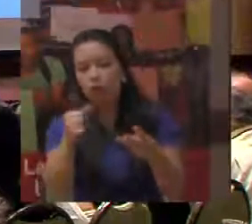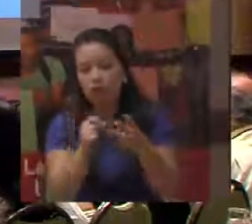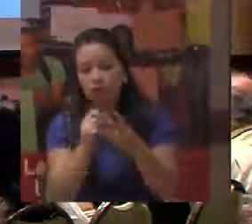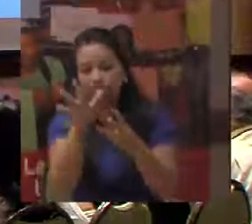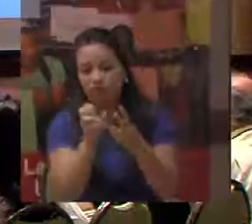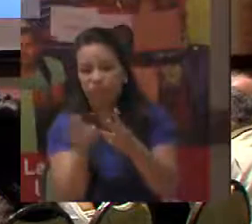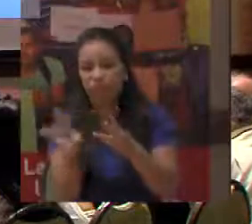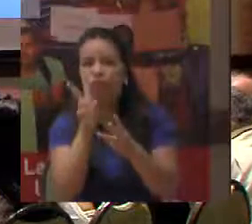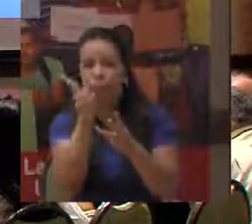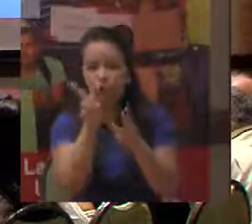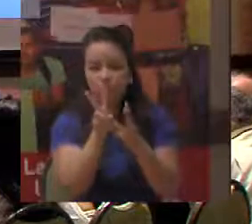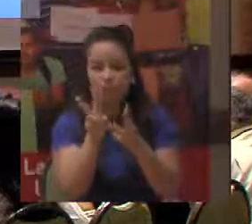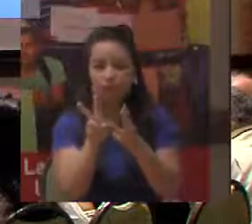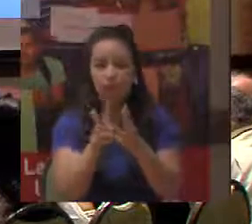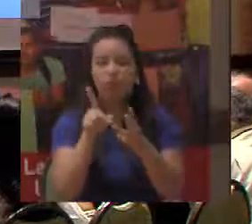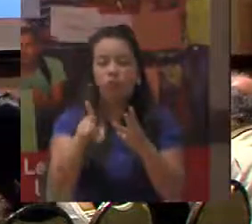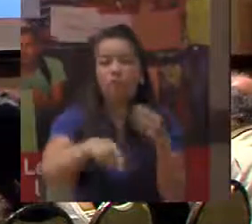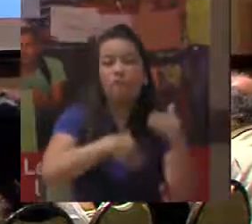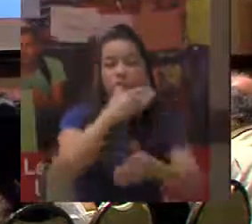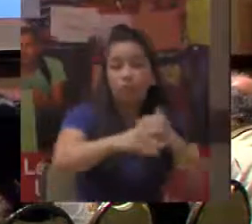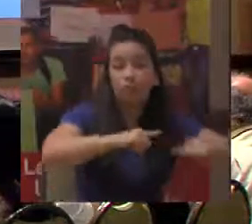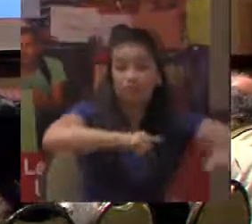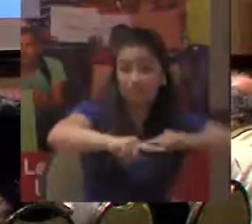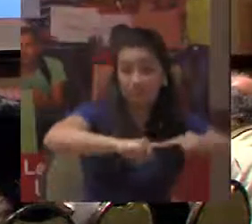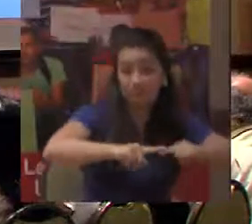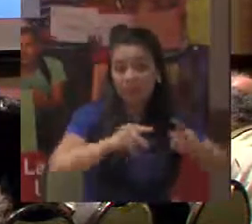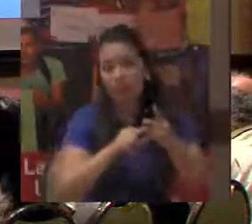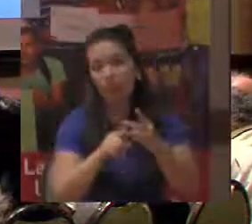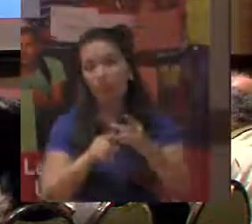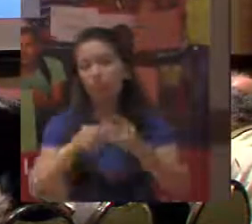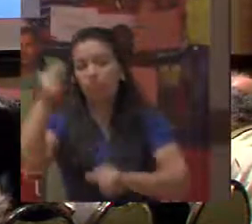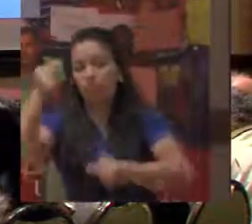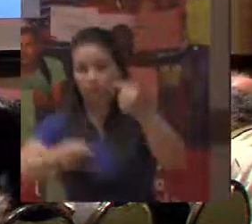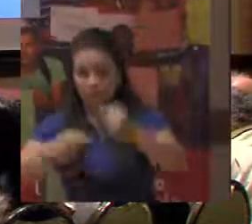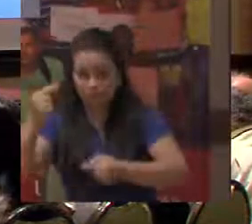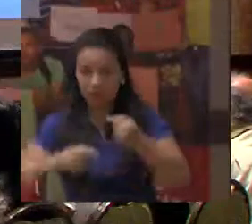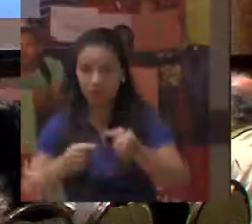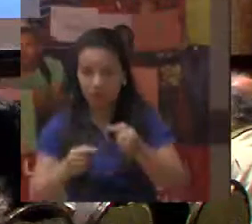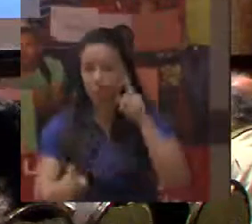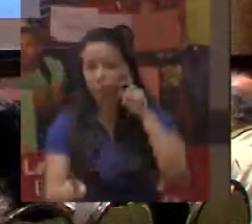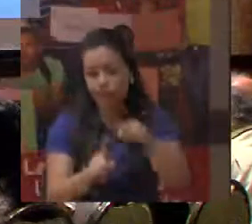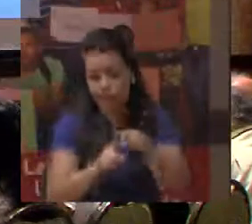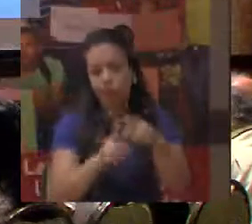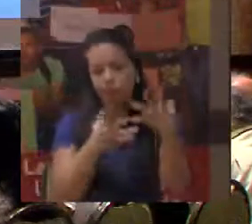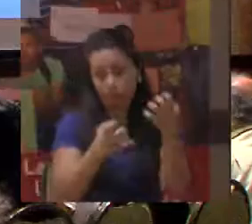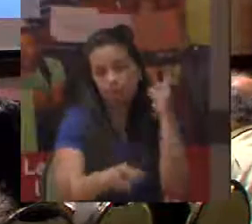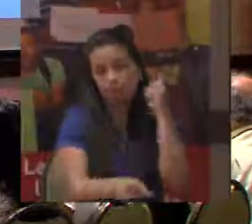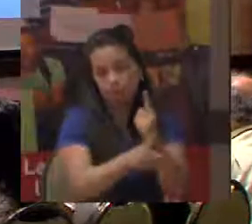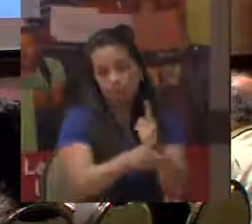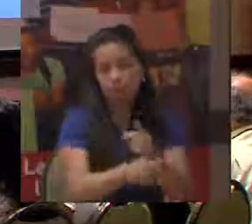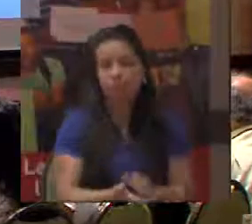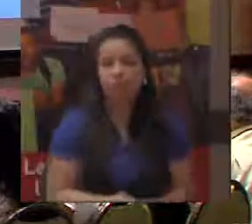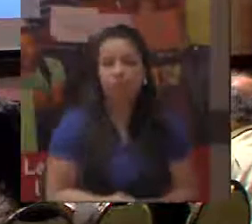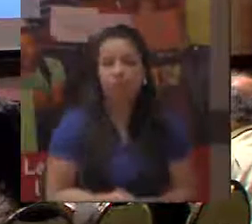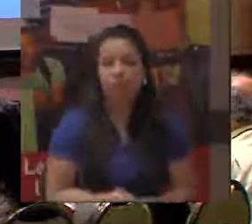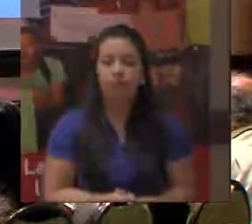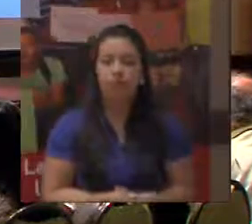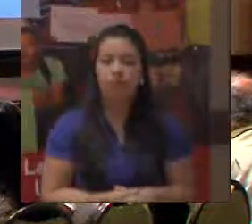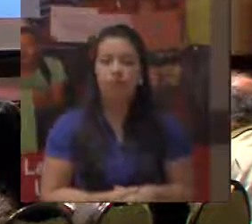muy importantes para la entidad, que era el proceso administrativo y financiero para el logro de los objetivos misionales de la